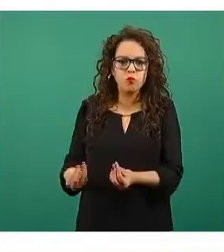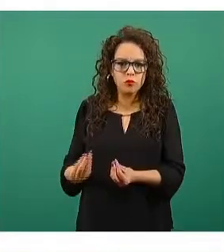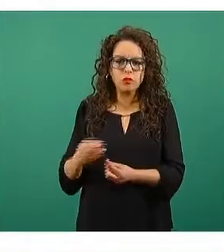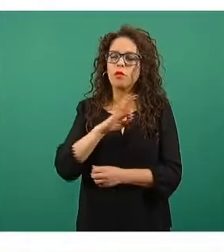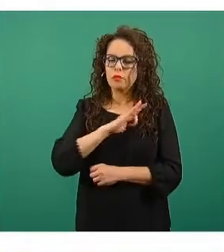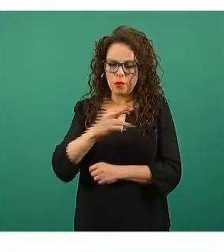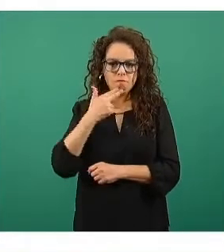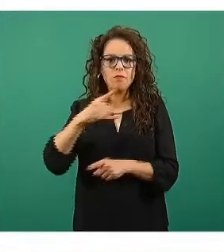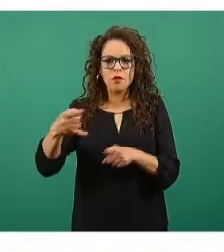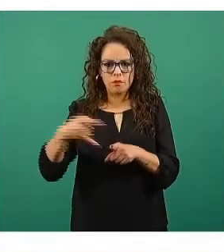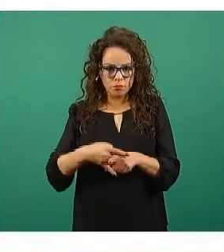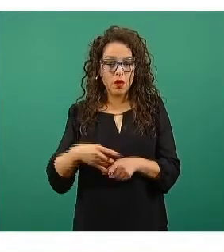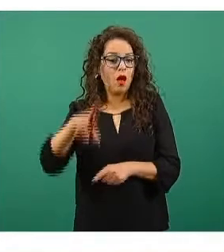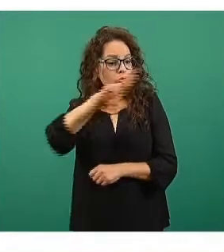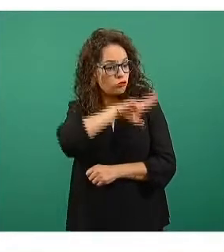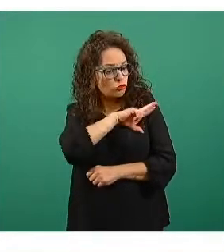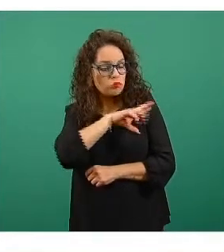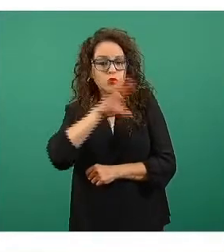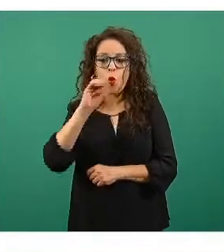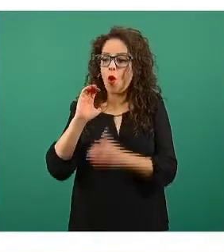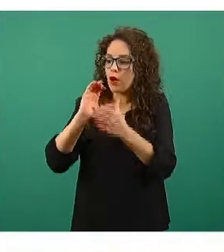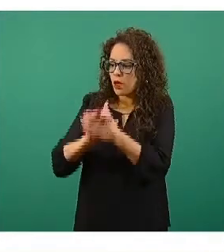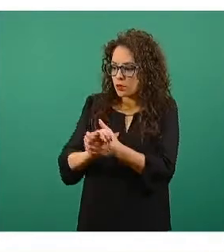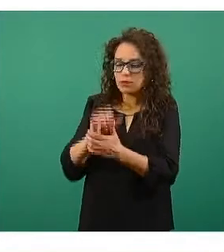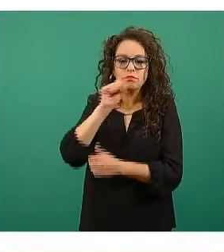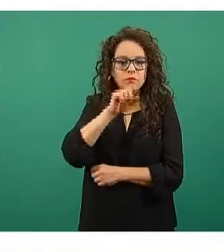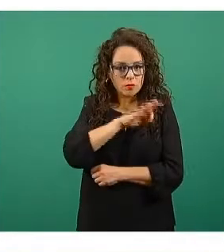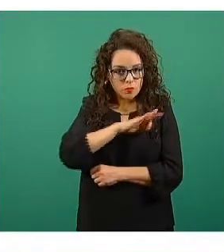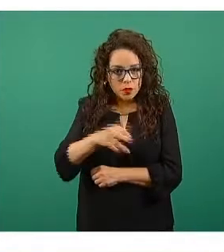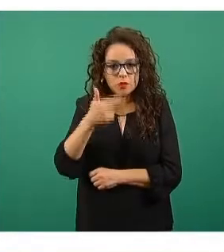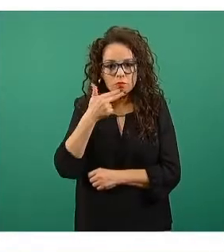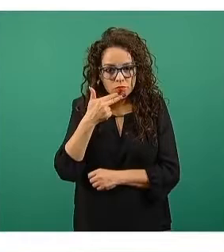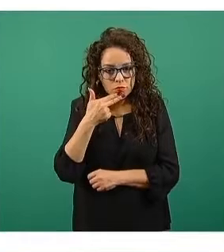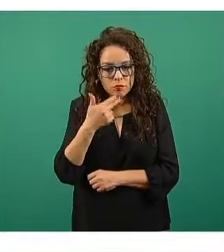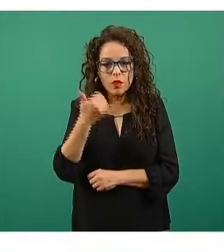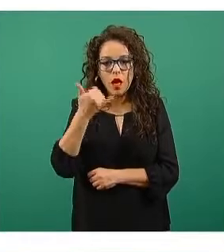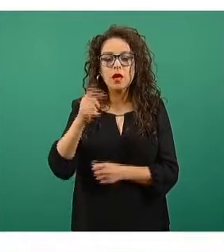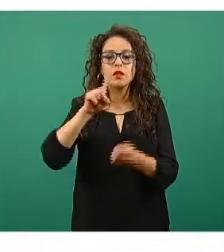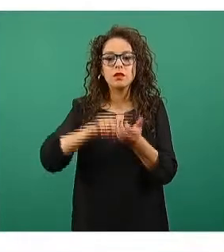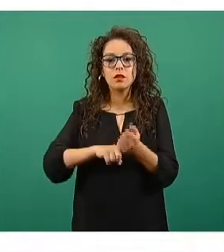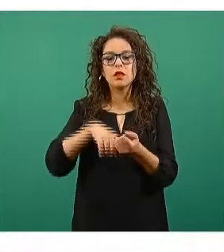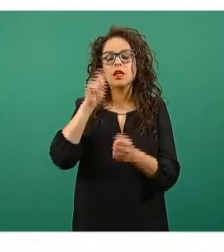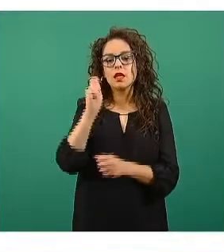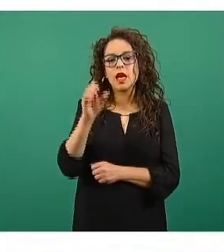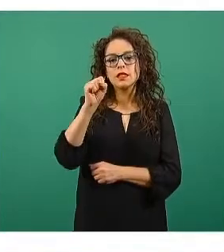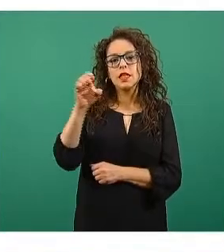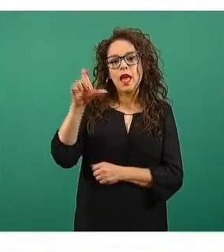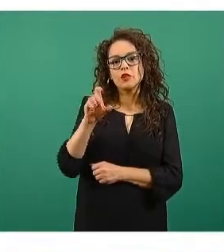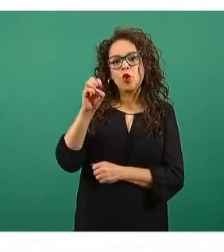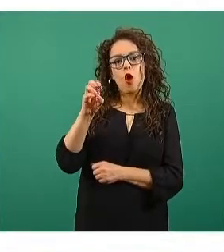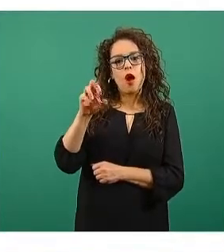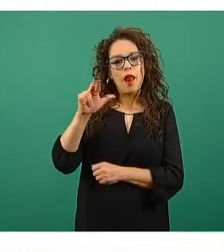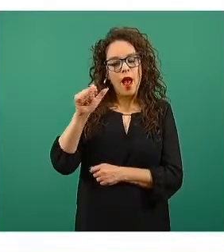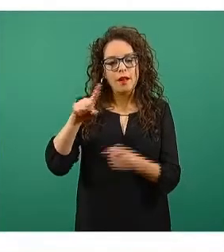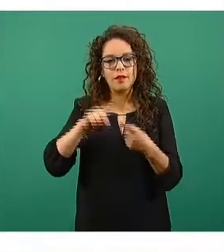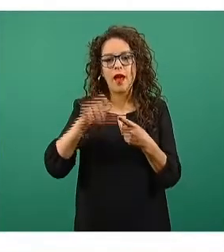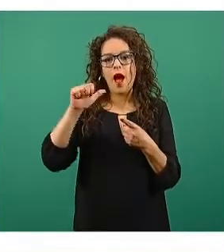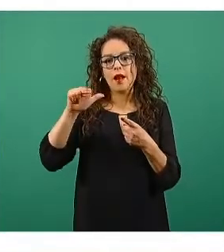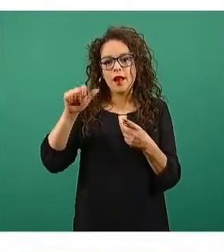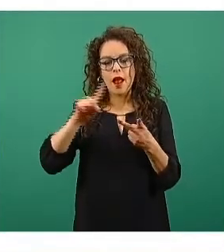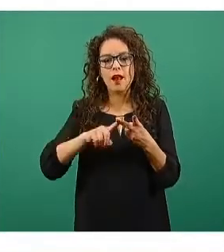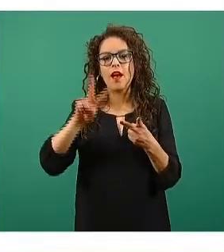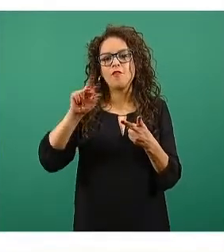casada. Y los condones son para quienes practican sexo oral, sexo anal o sexo vaginal. Los